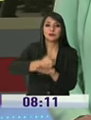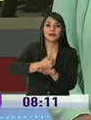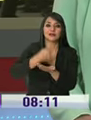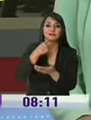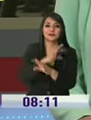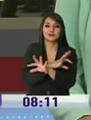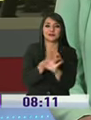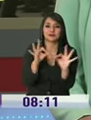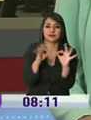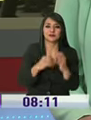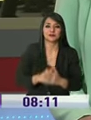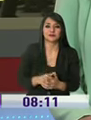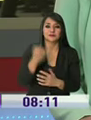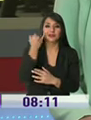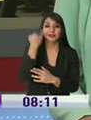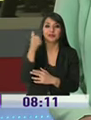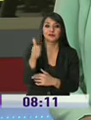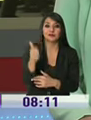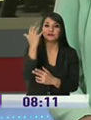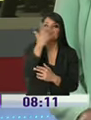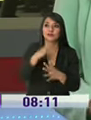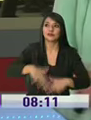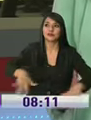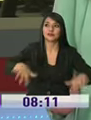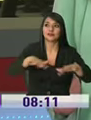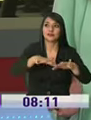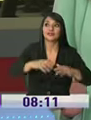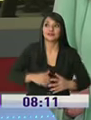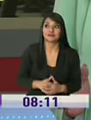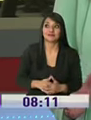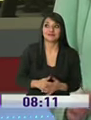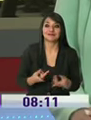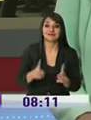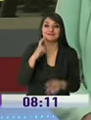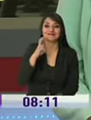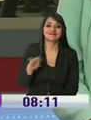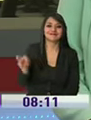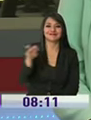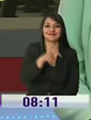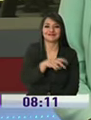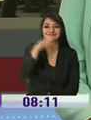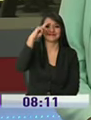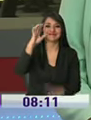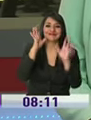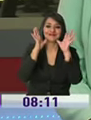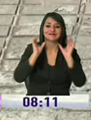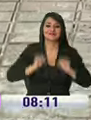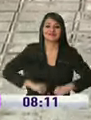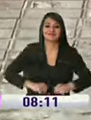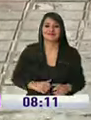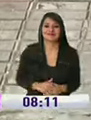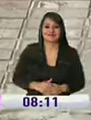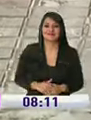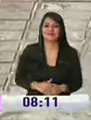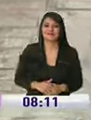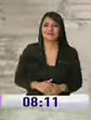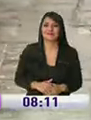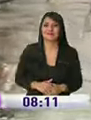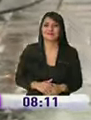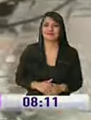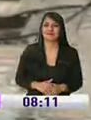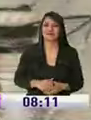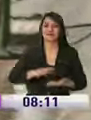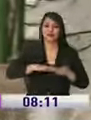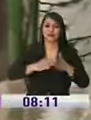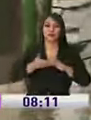iniciativa ciudadana buscó embellecer el espacio y así atrae el turismo durante este verano por primera vez la comunidad del